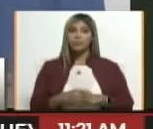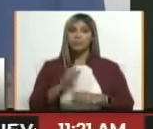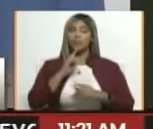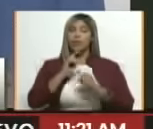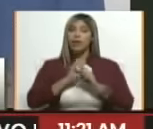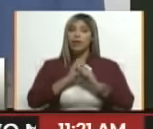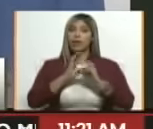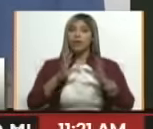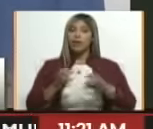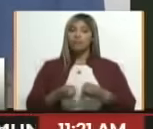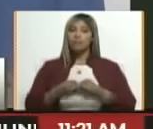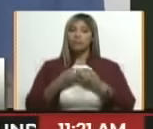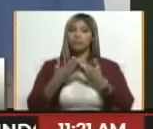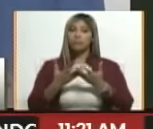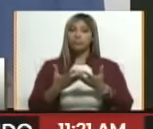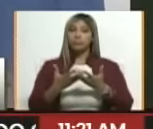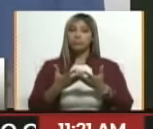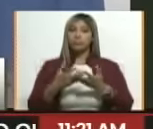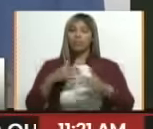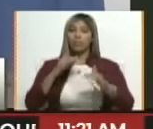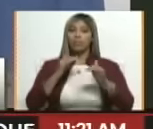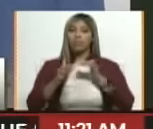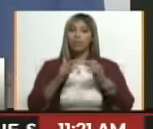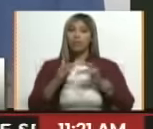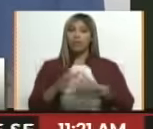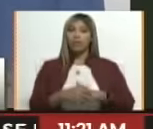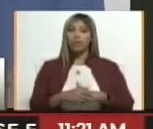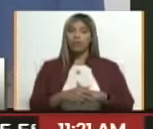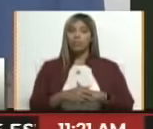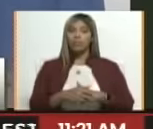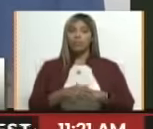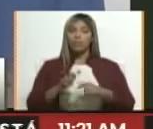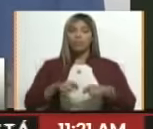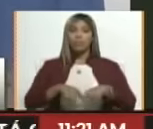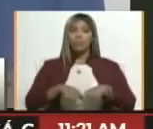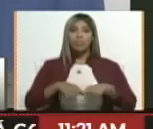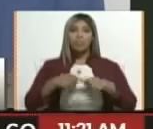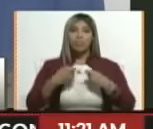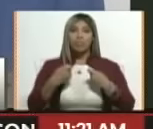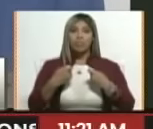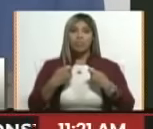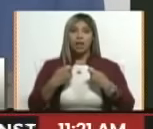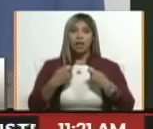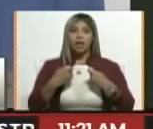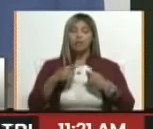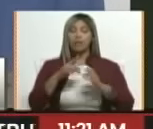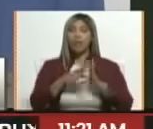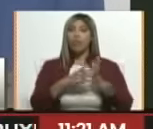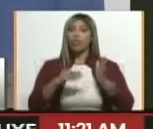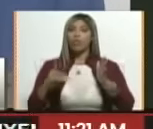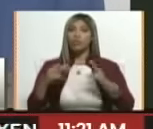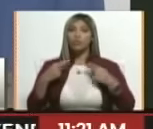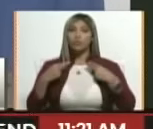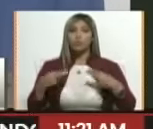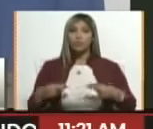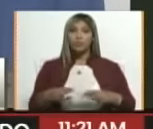clara manifestación de barbarie que violenta elementales derechos